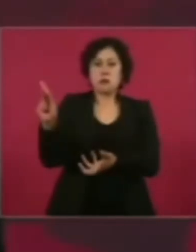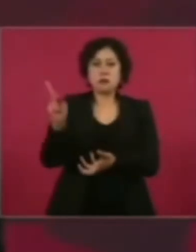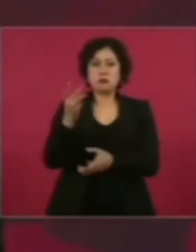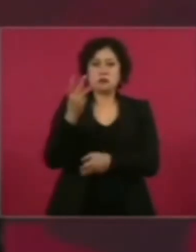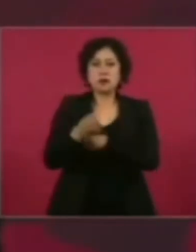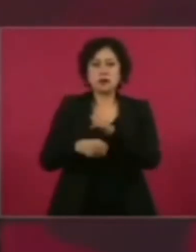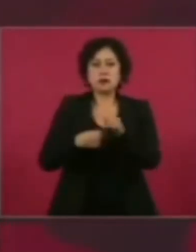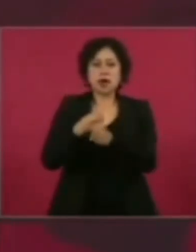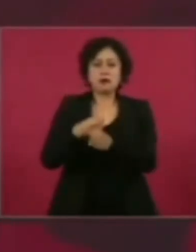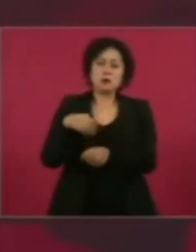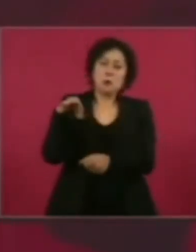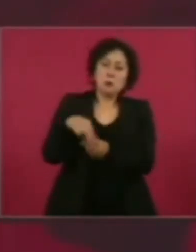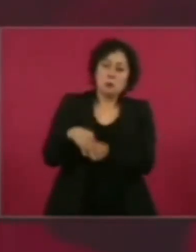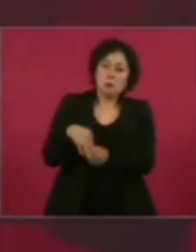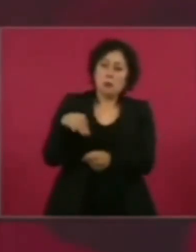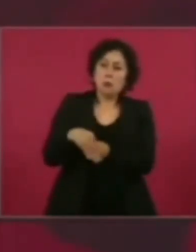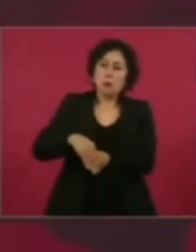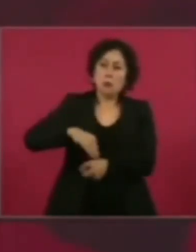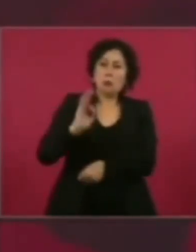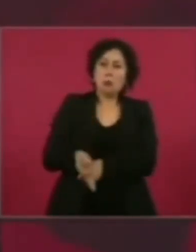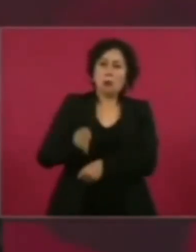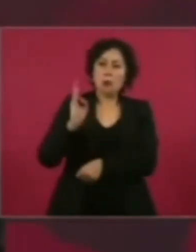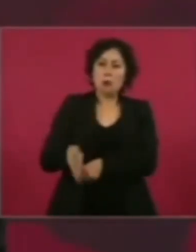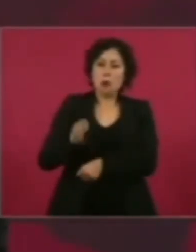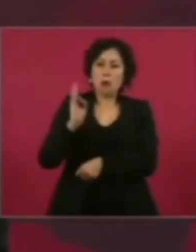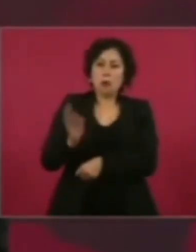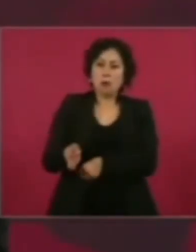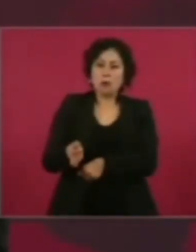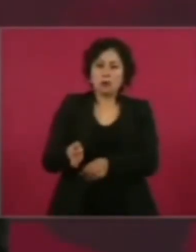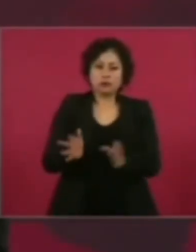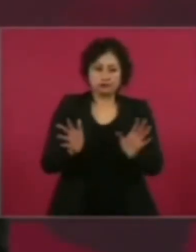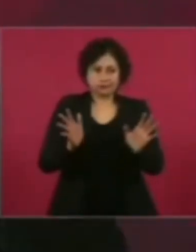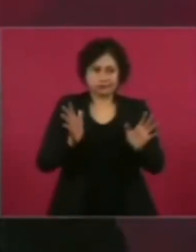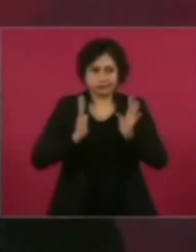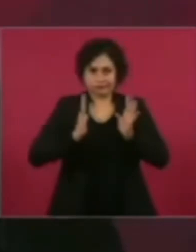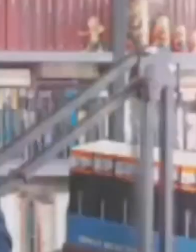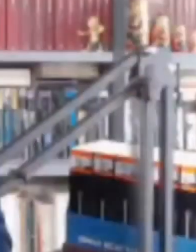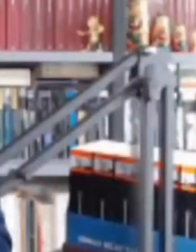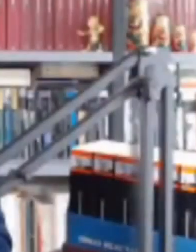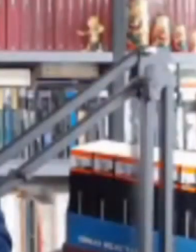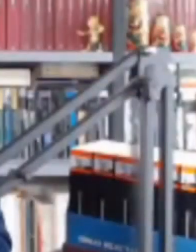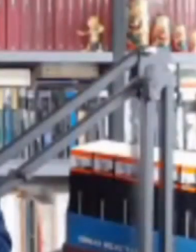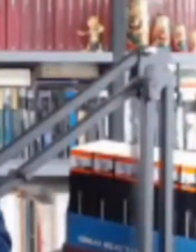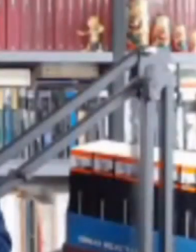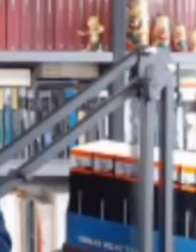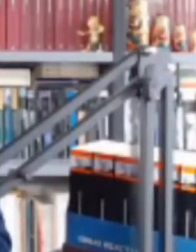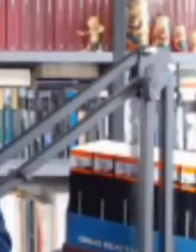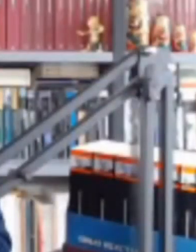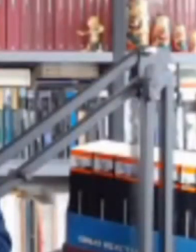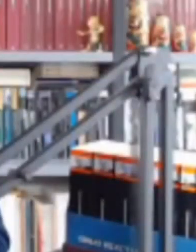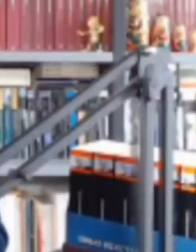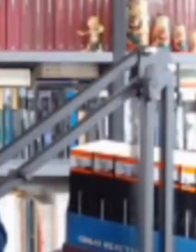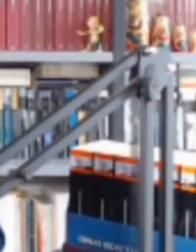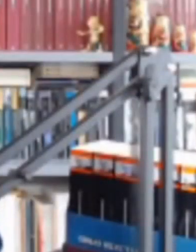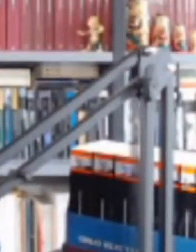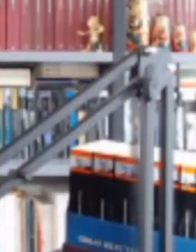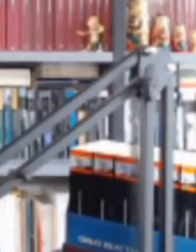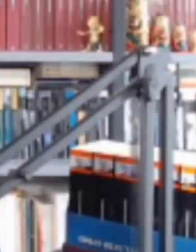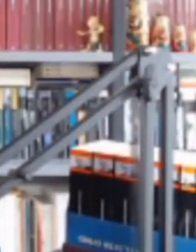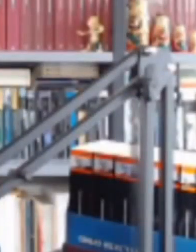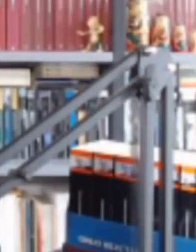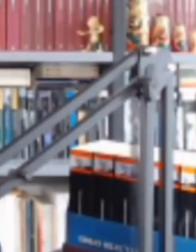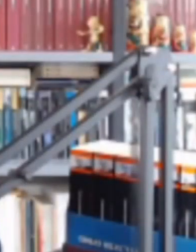años cómo le hizo un mago un mago un mago del mal eh mi querido